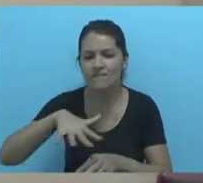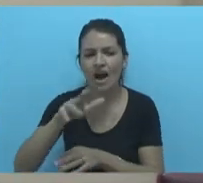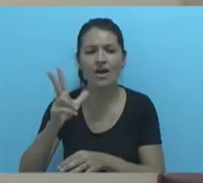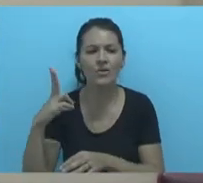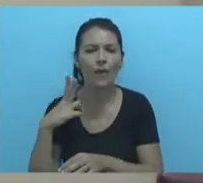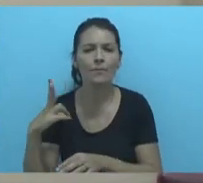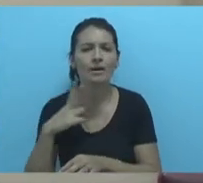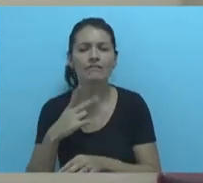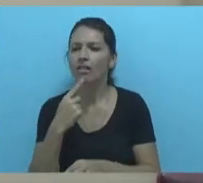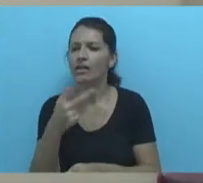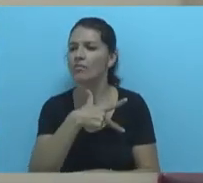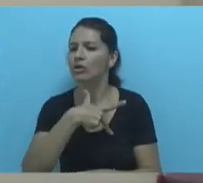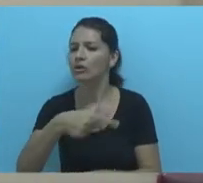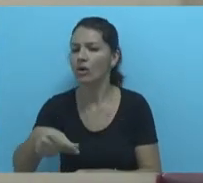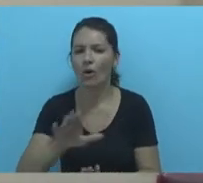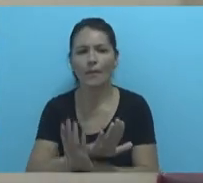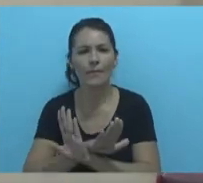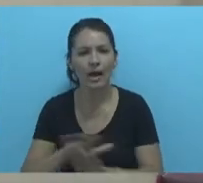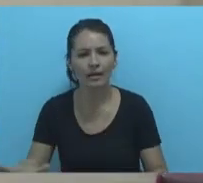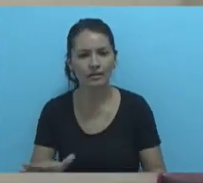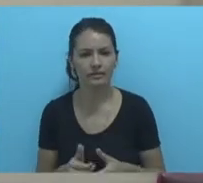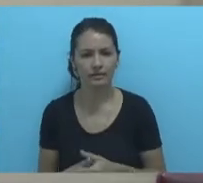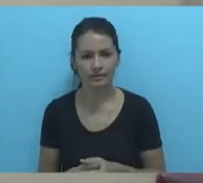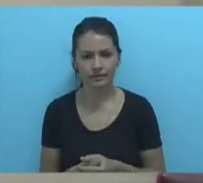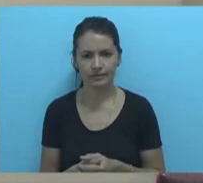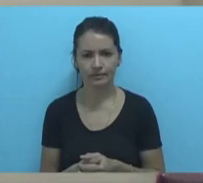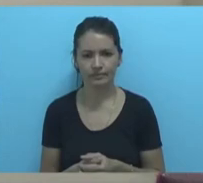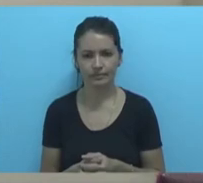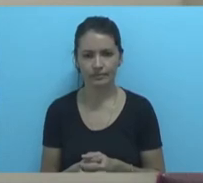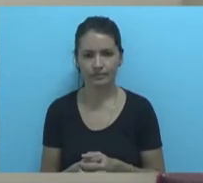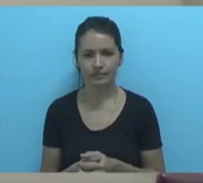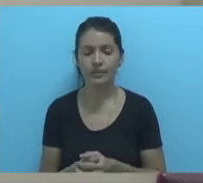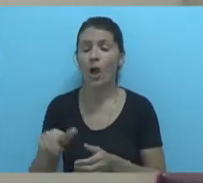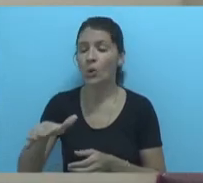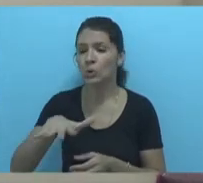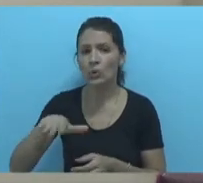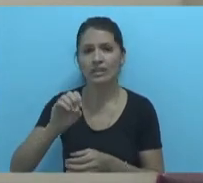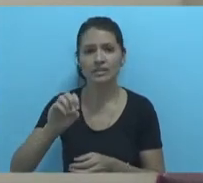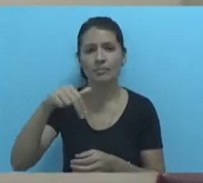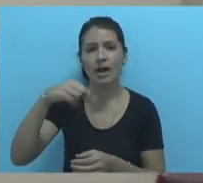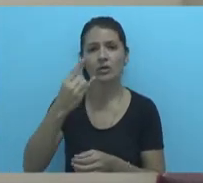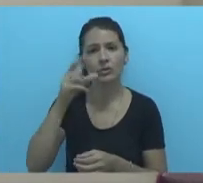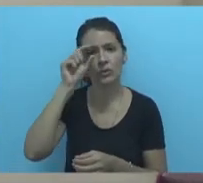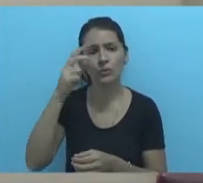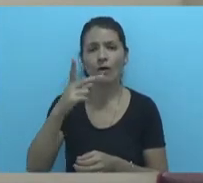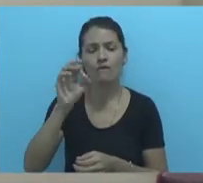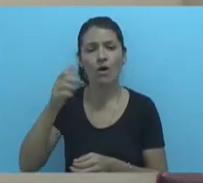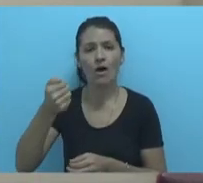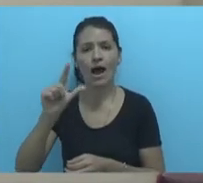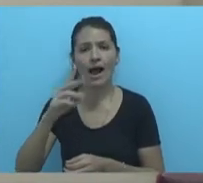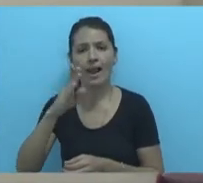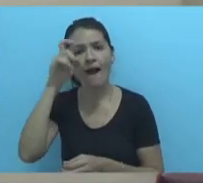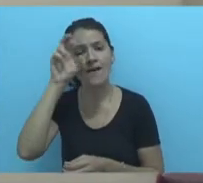y con la lucha de la gente, de los habitantes principalmente de Nuevo Alberdi, esas vecinas y vecinos